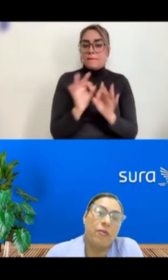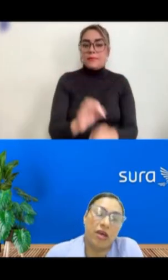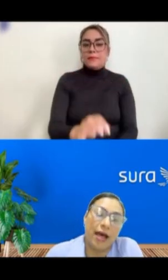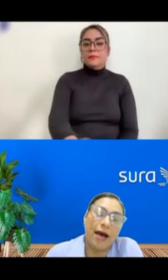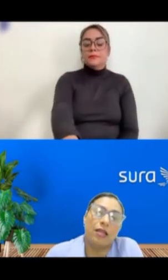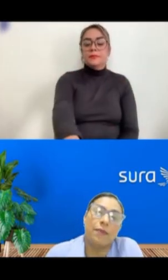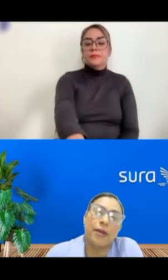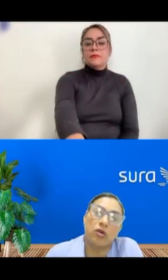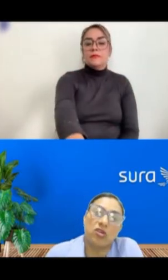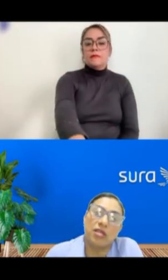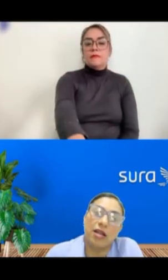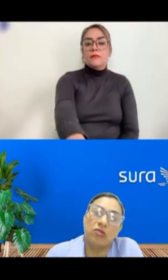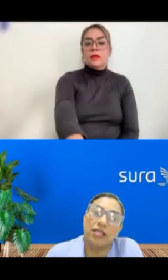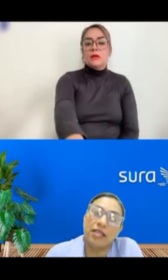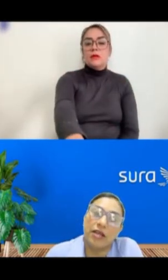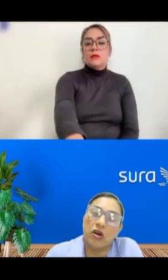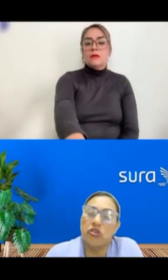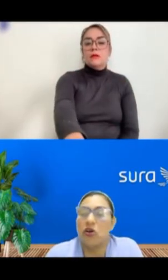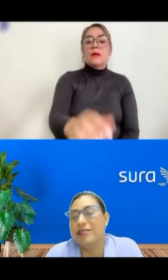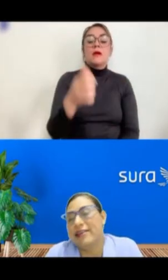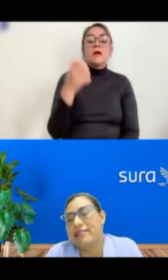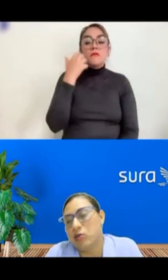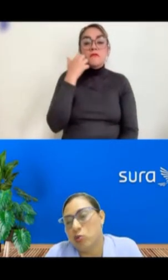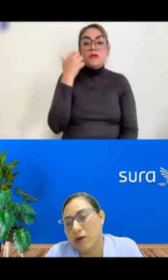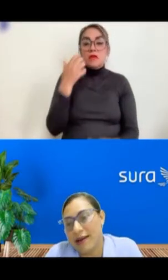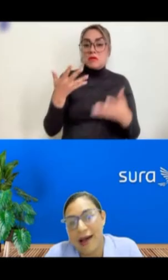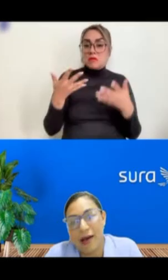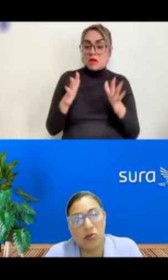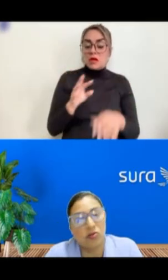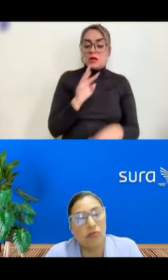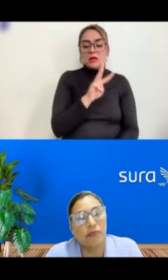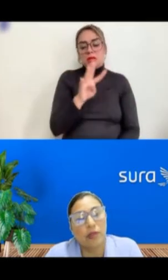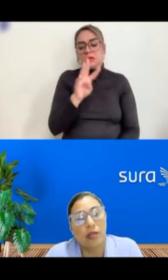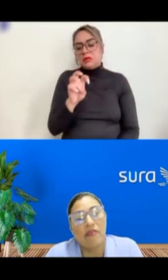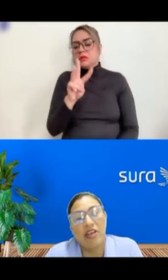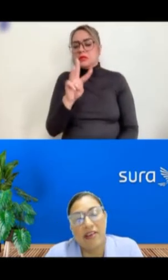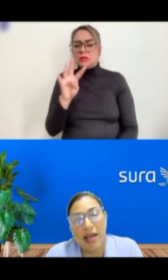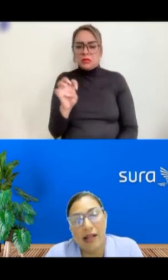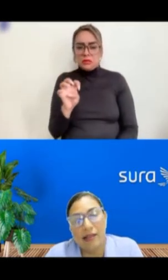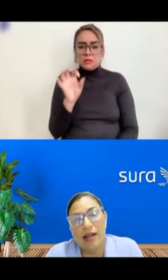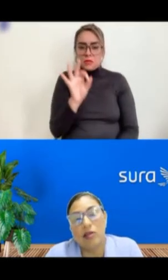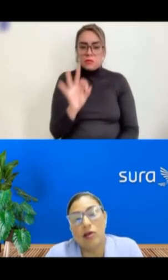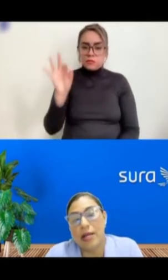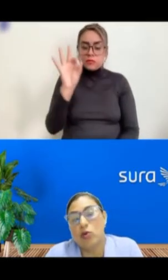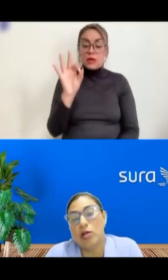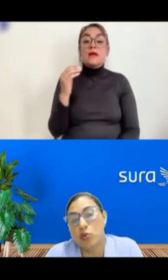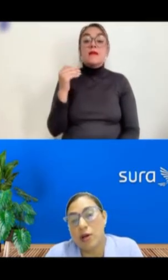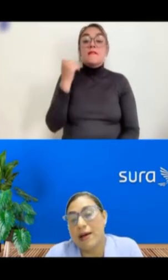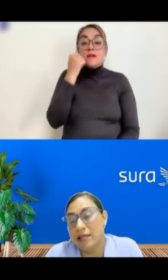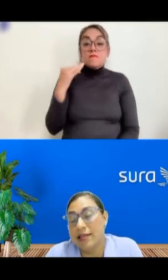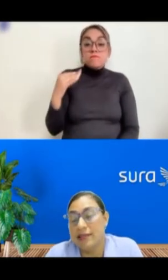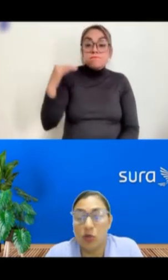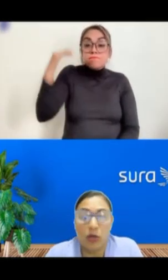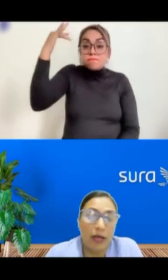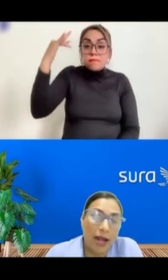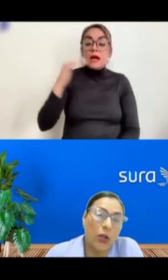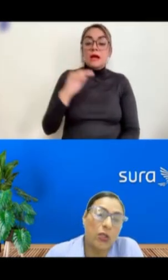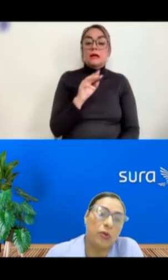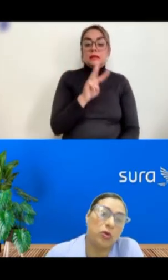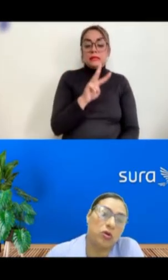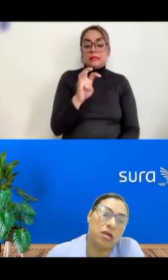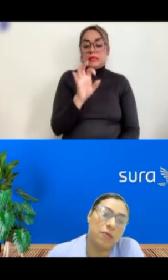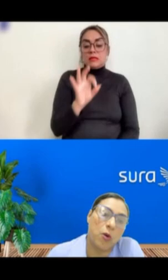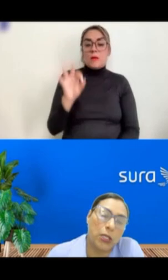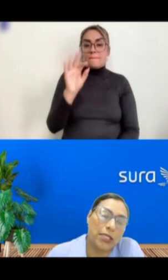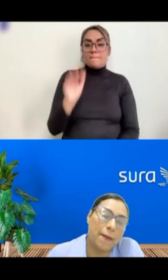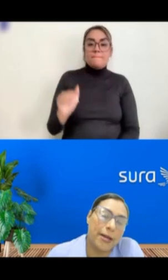Fiebre moderada, temperatura oscila en 38 y 39 grados. Fiebre alta, la temperatura sube a más de 39